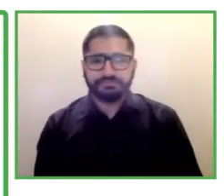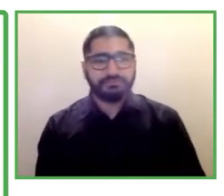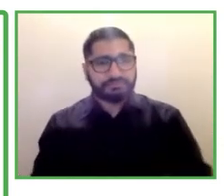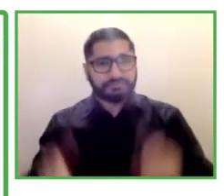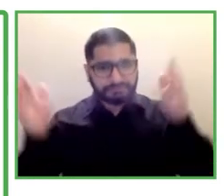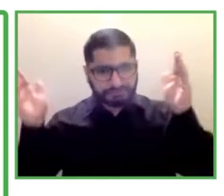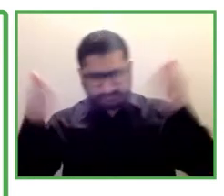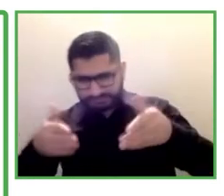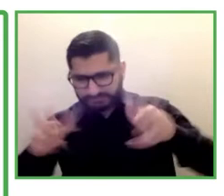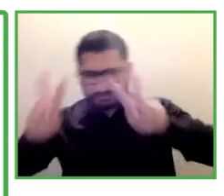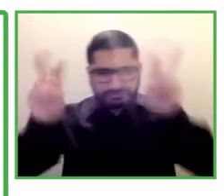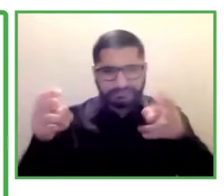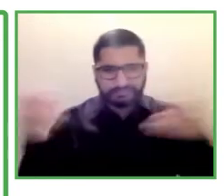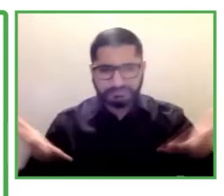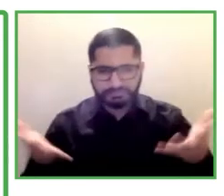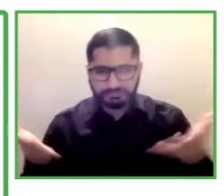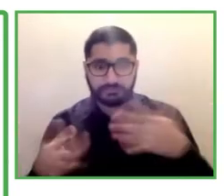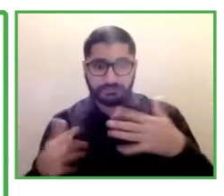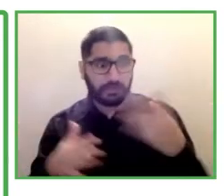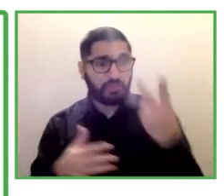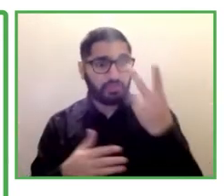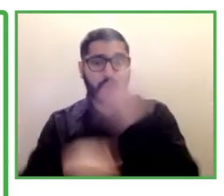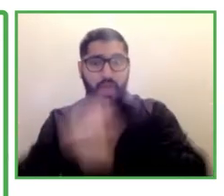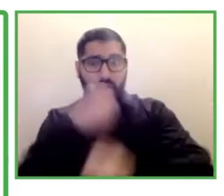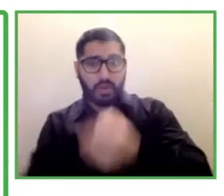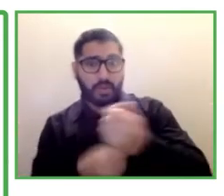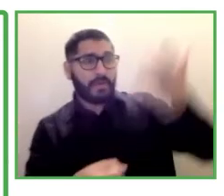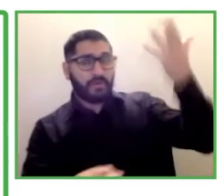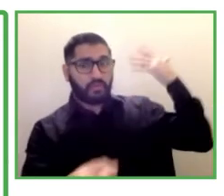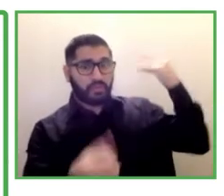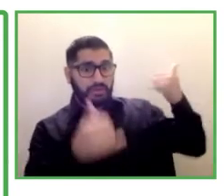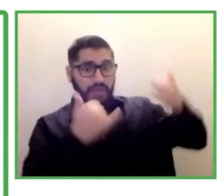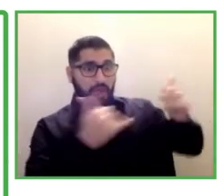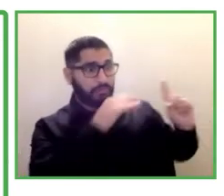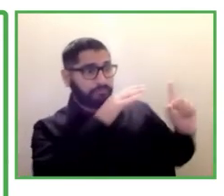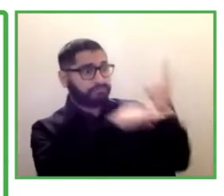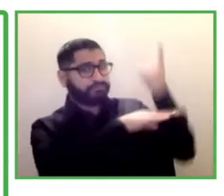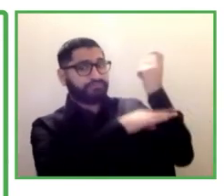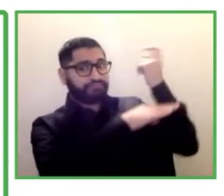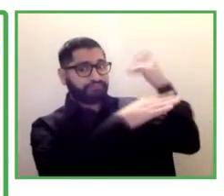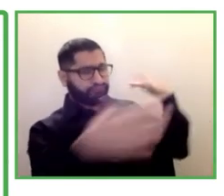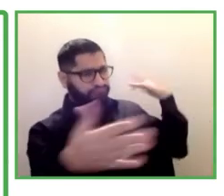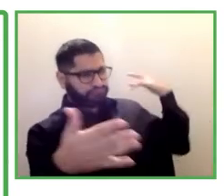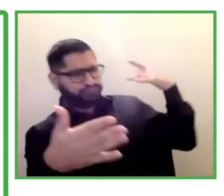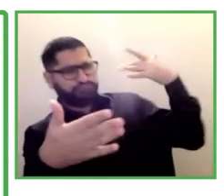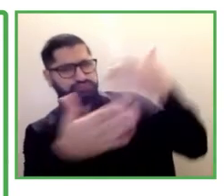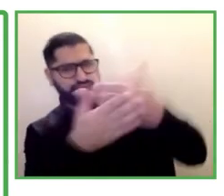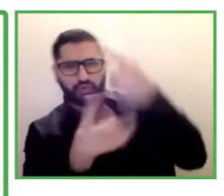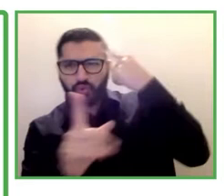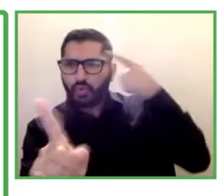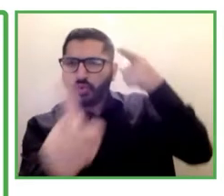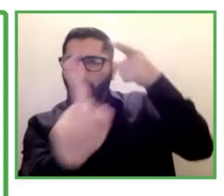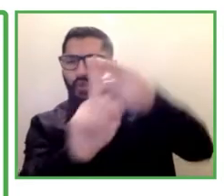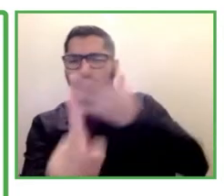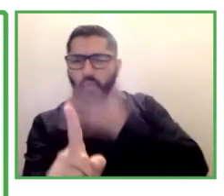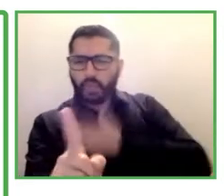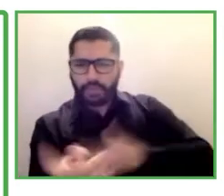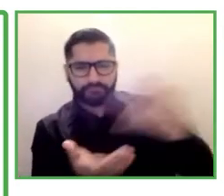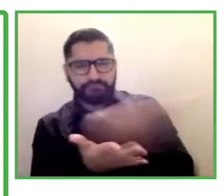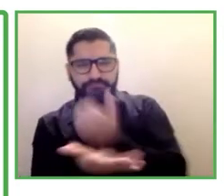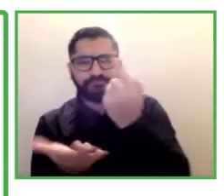nuestro objetivo es promover la accesibilidad y mejorar la calidad de vida para las personas con varios tipos